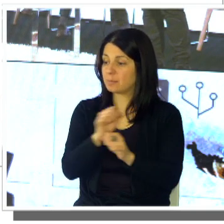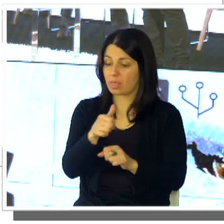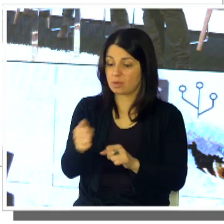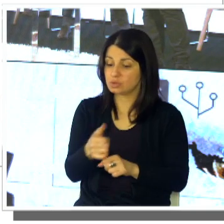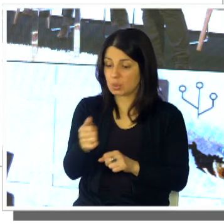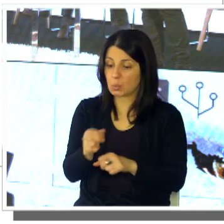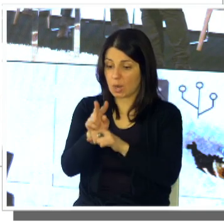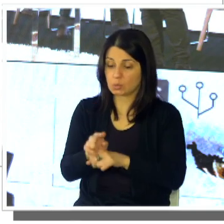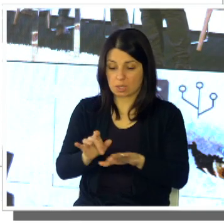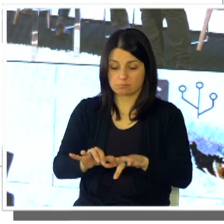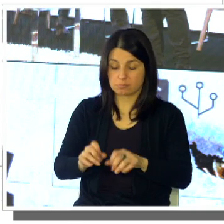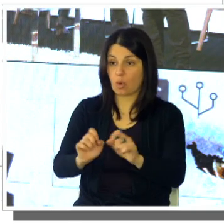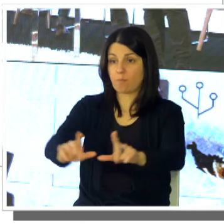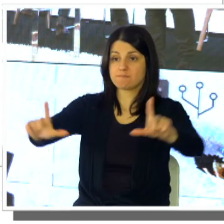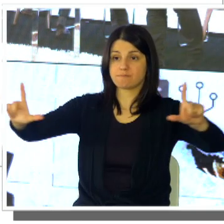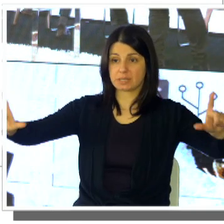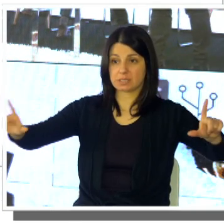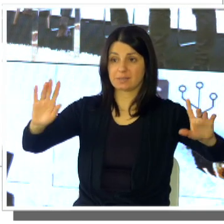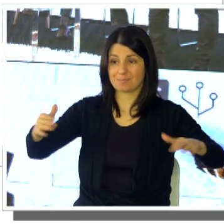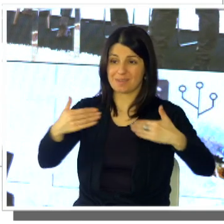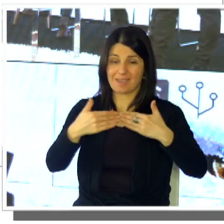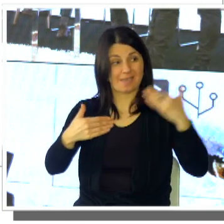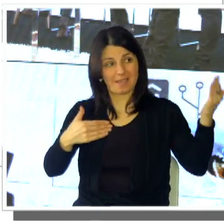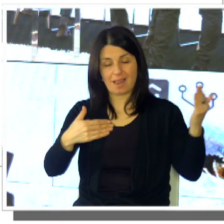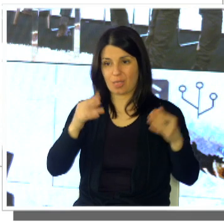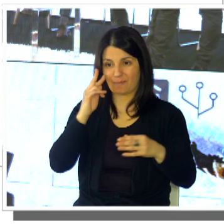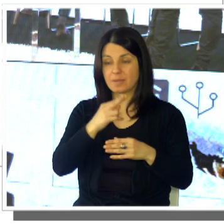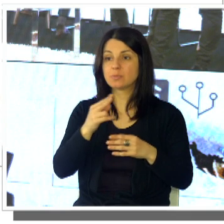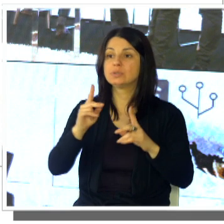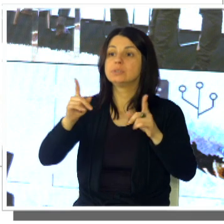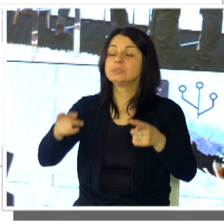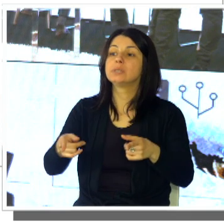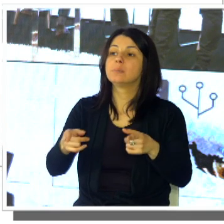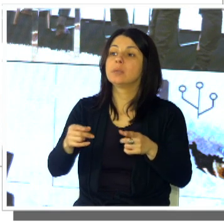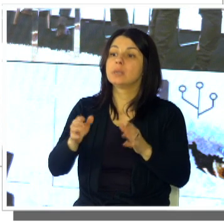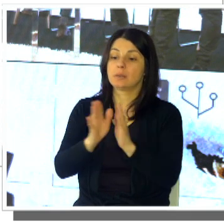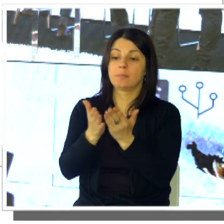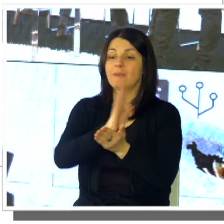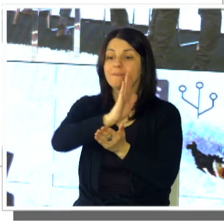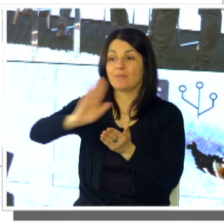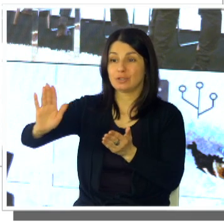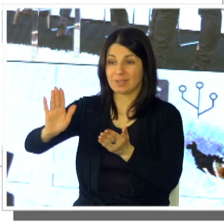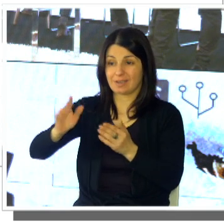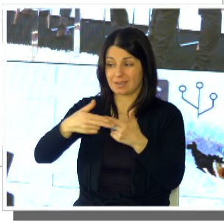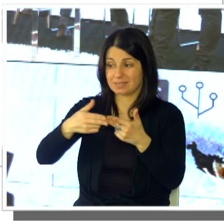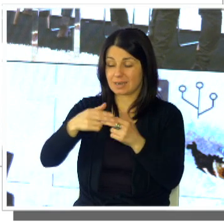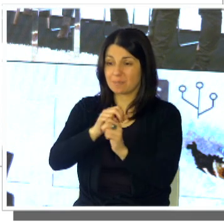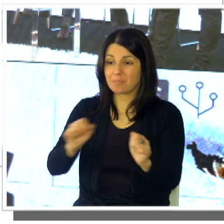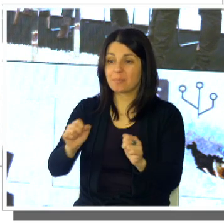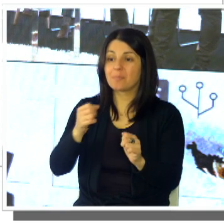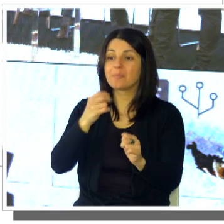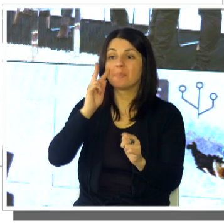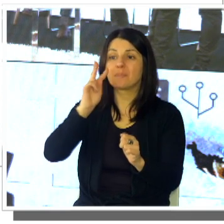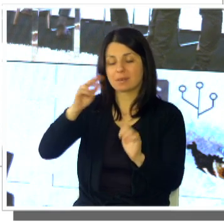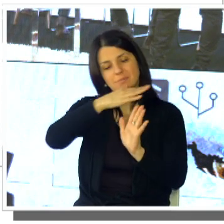una pantalla gigante como la que está aquí al lado. Después tenemos la biblioteca Leaflet, que es la que nos permite visualizar en un